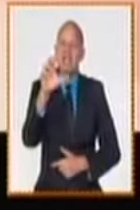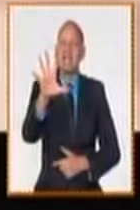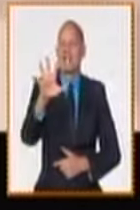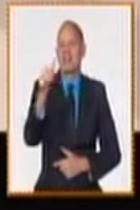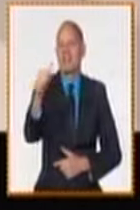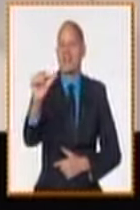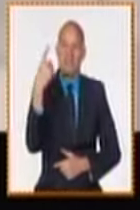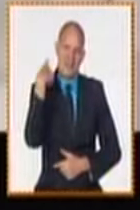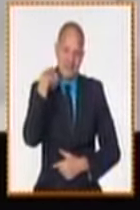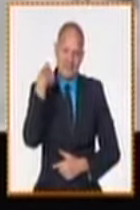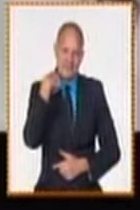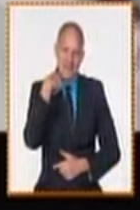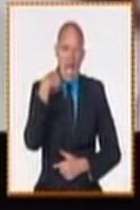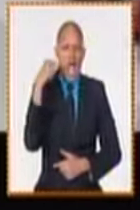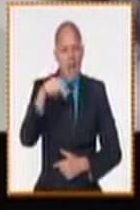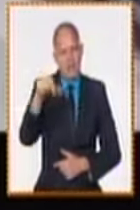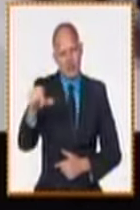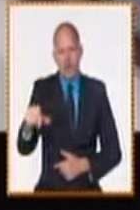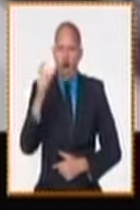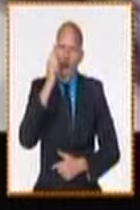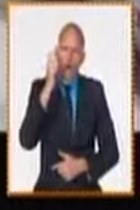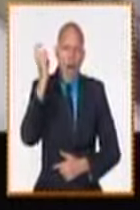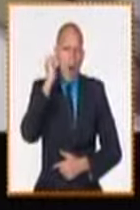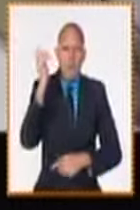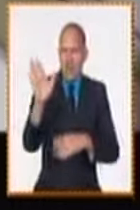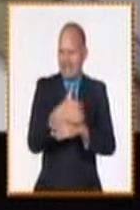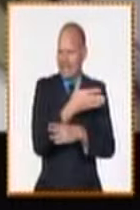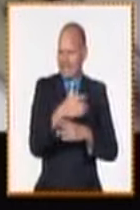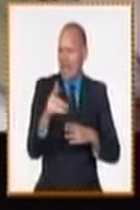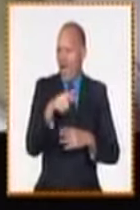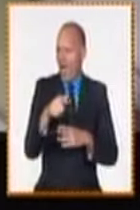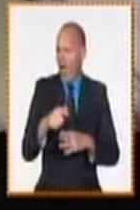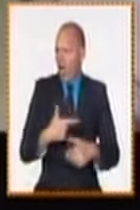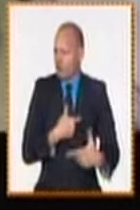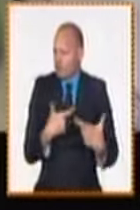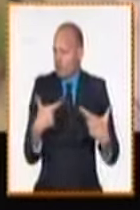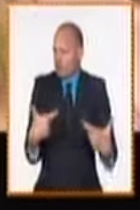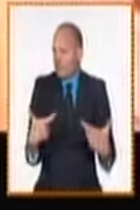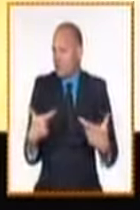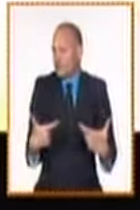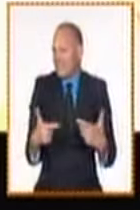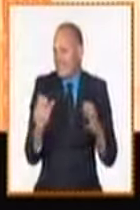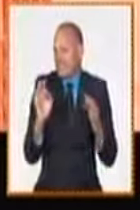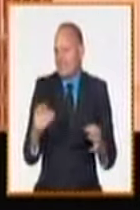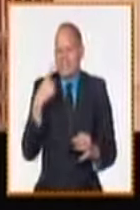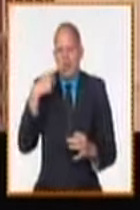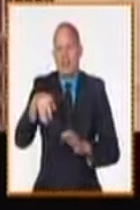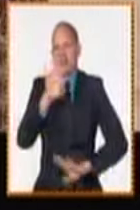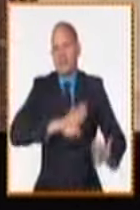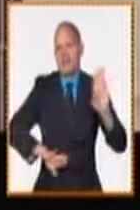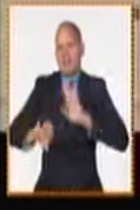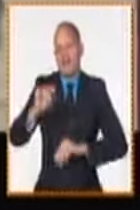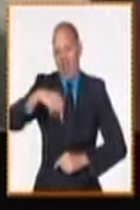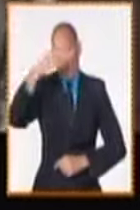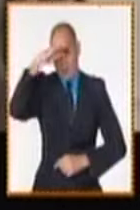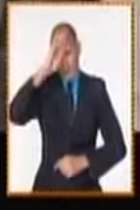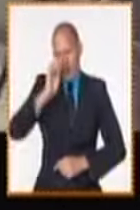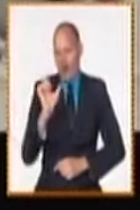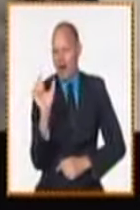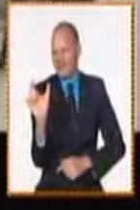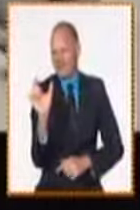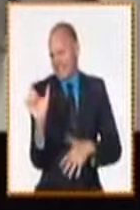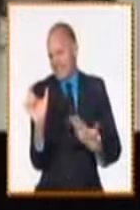de mujeres y hombres de estirpes rebeldes, de acontecimientos que definen la cultura cubana, como aquel 20